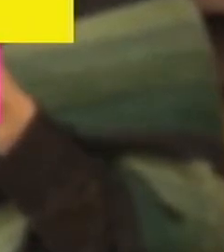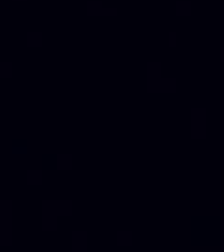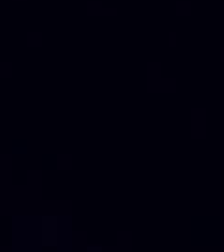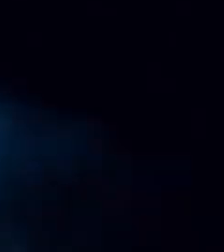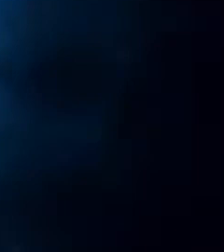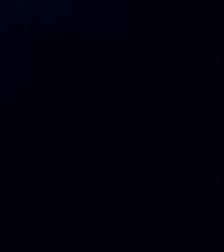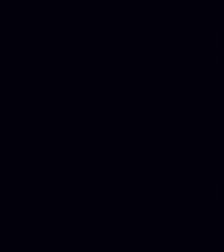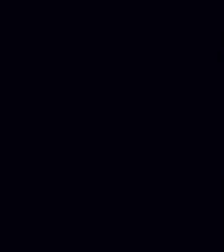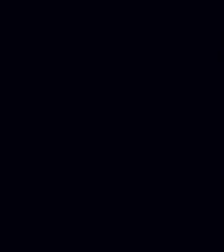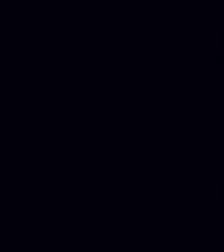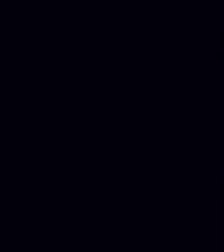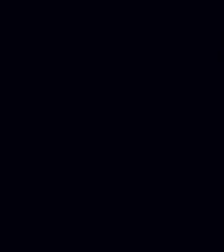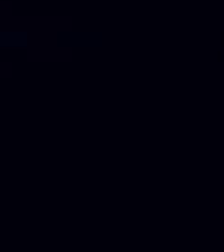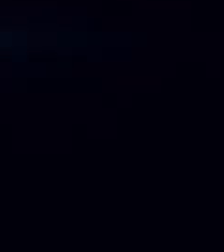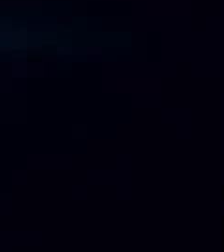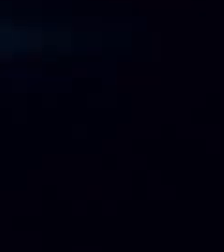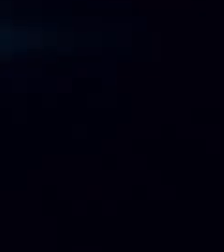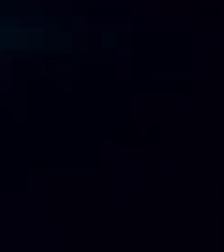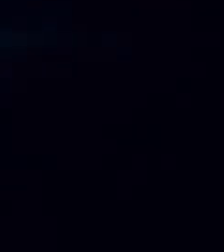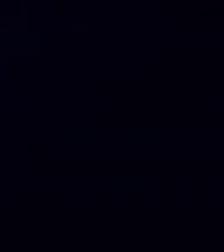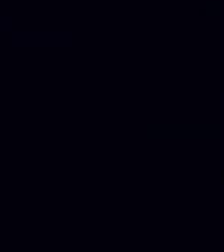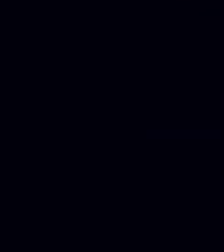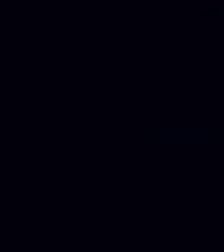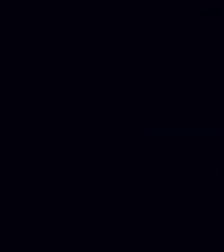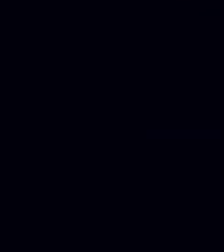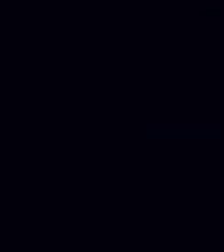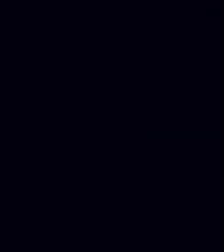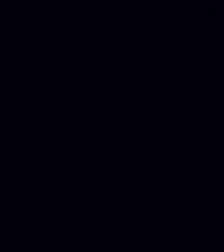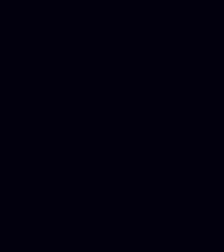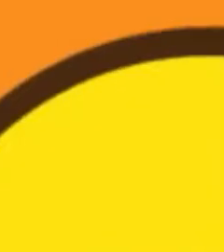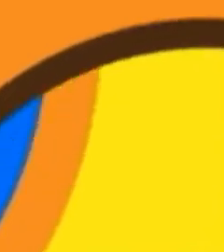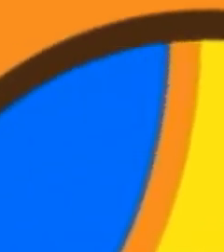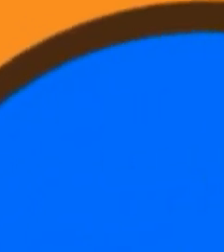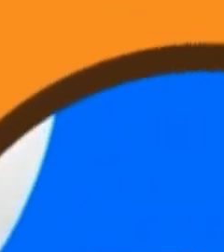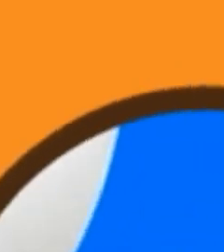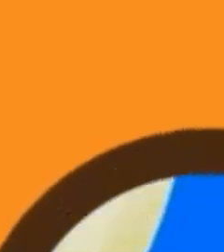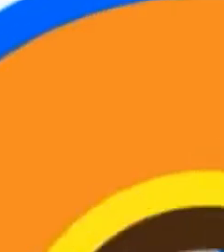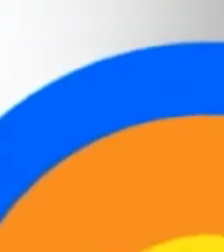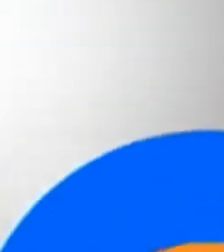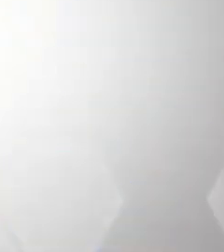en 13, Costa Rica Televisión.